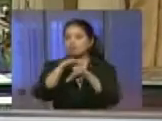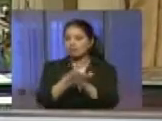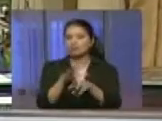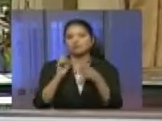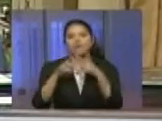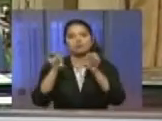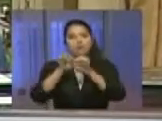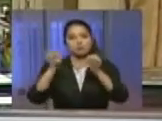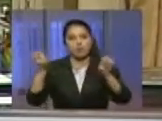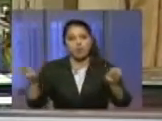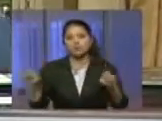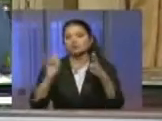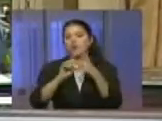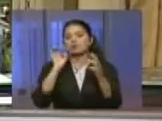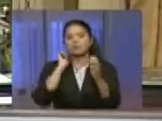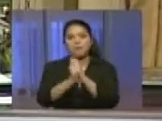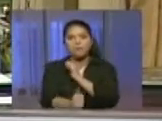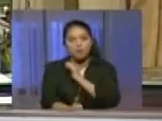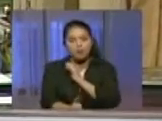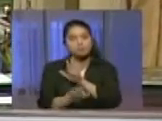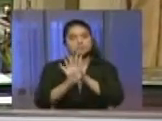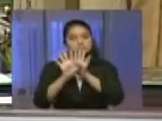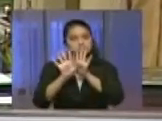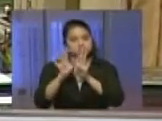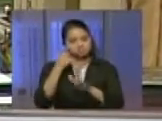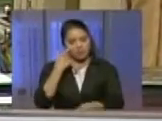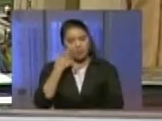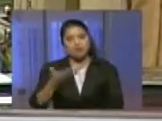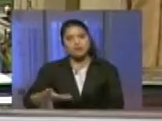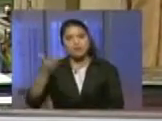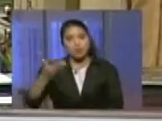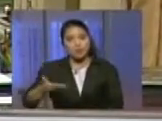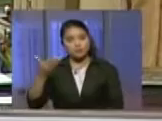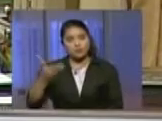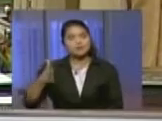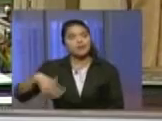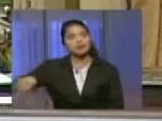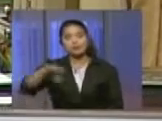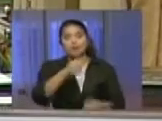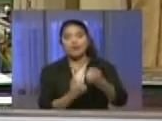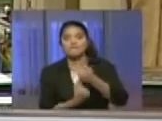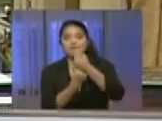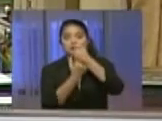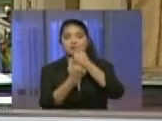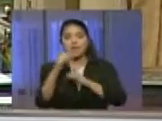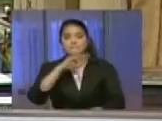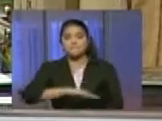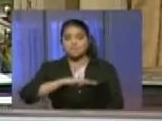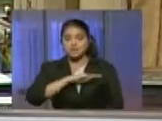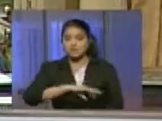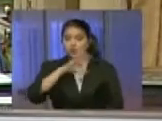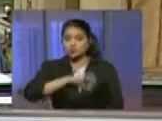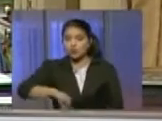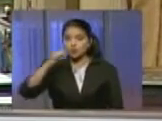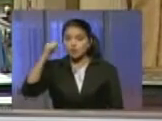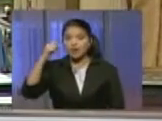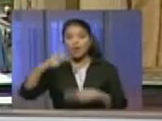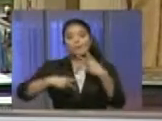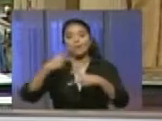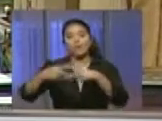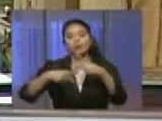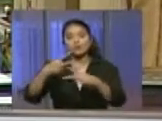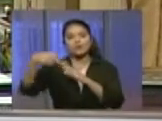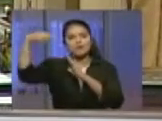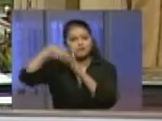educación del deporte ya vamos a ver la importancia de las bases de misiones socialistas en los procesos de